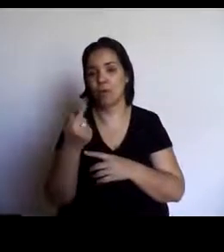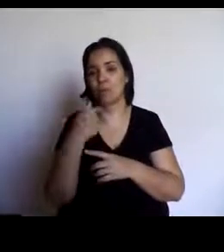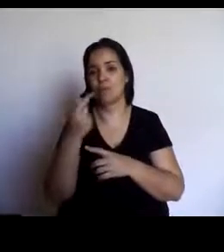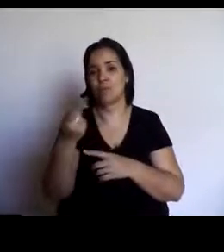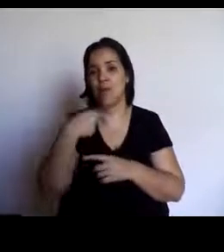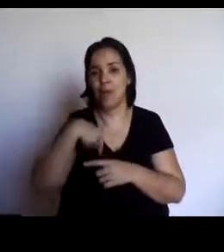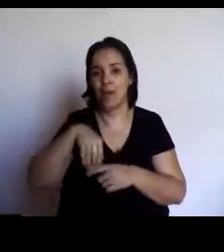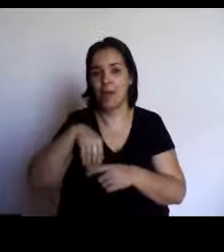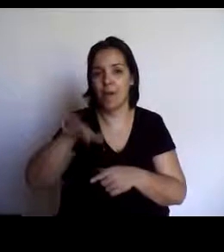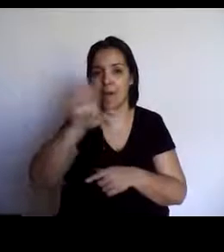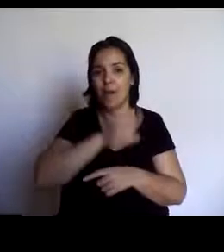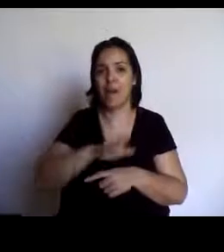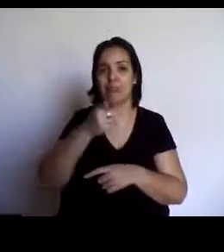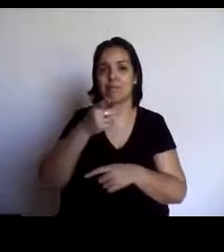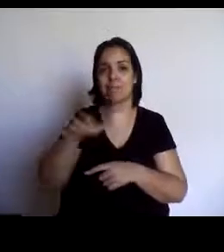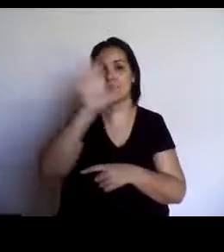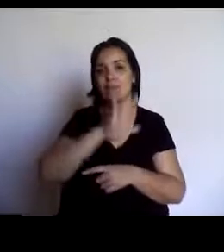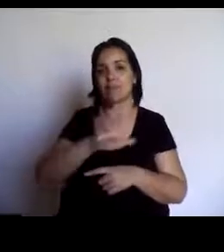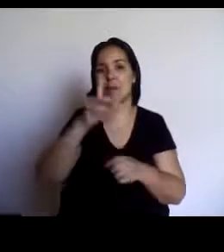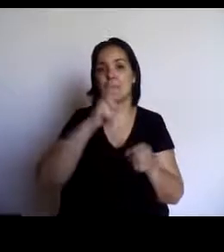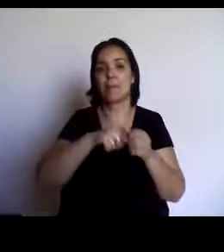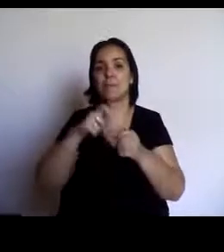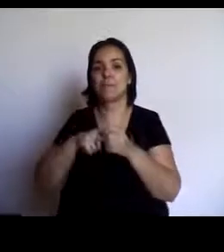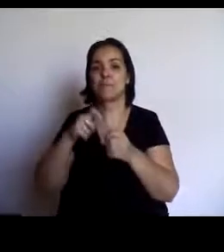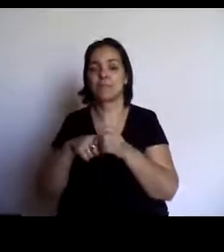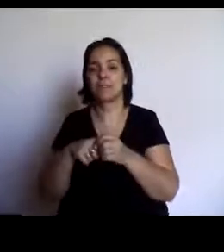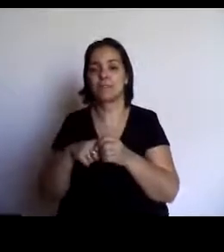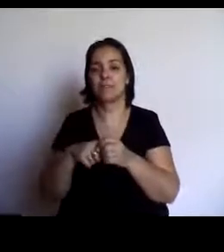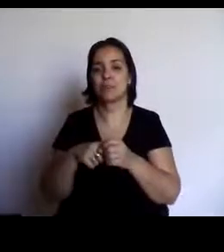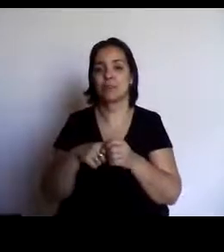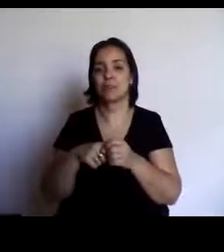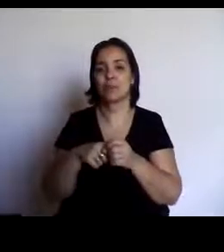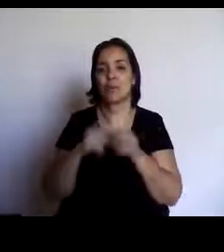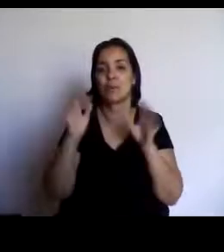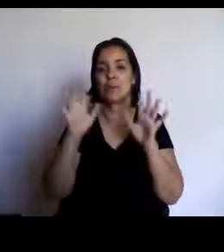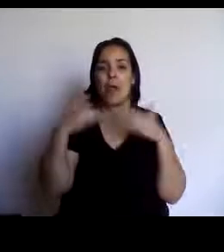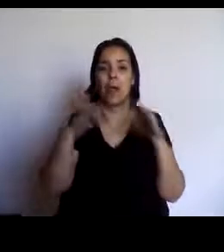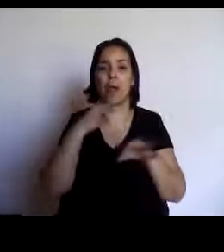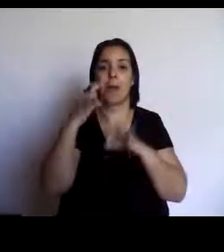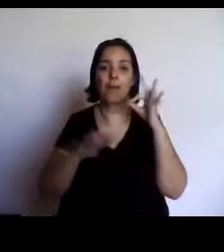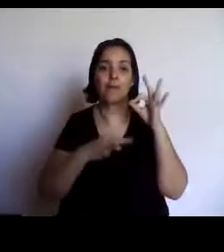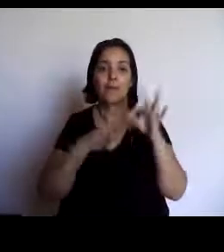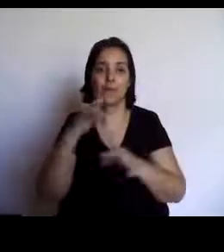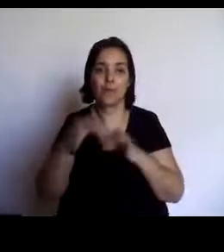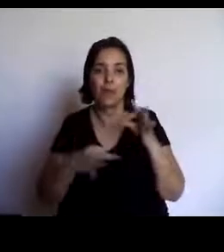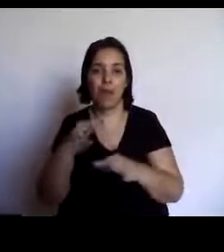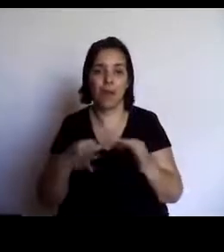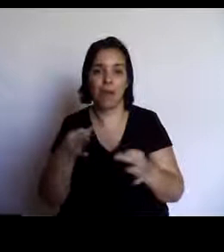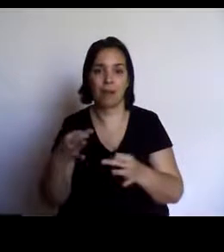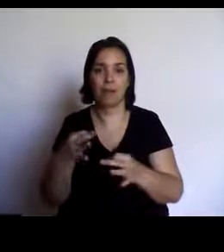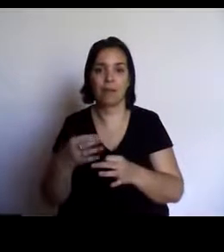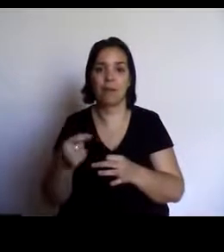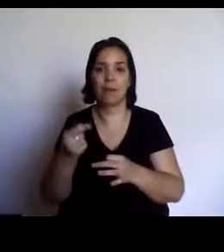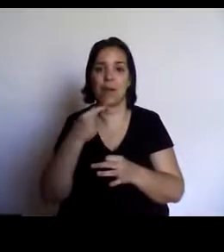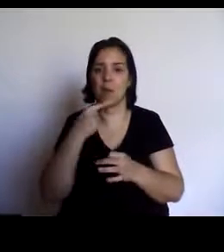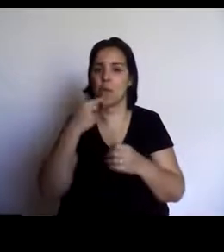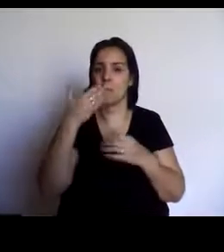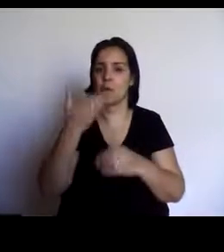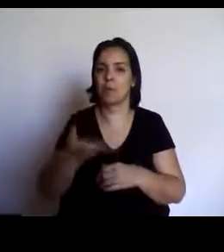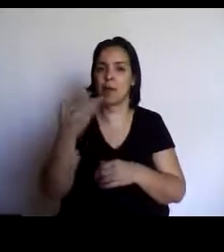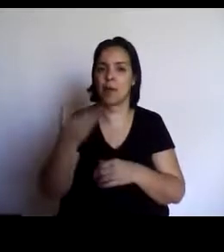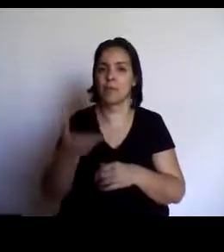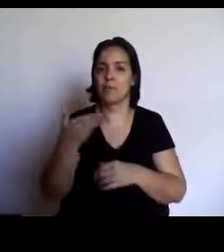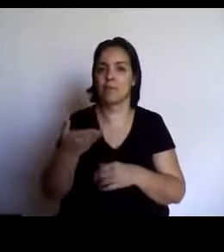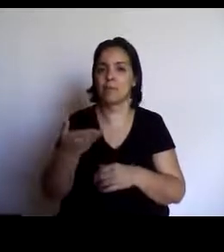región, a nivel nacional, también participamos en foros que se organizan en Bruselas y que se consideran relevantes para la región.